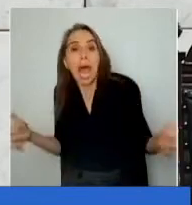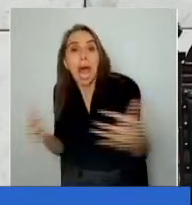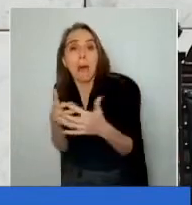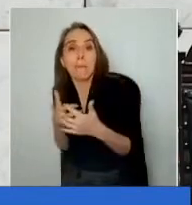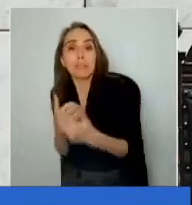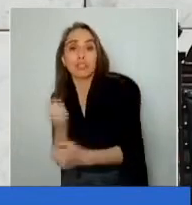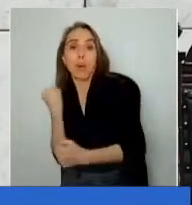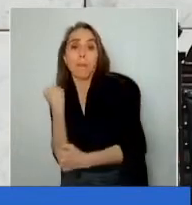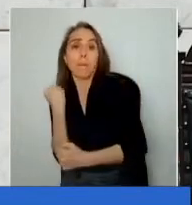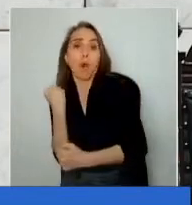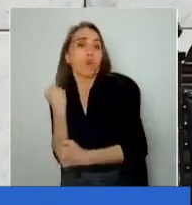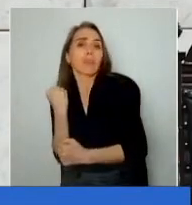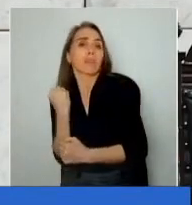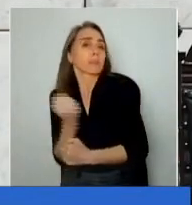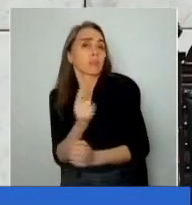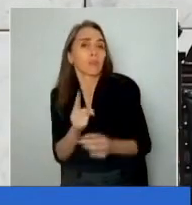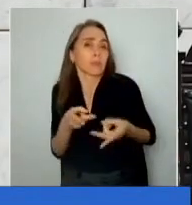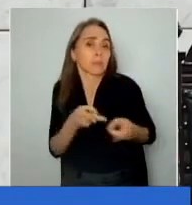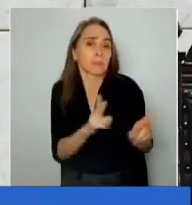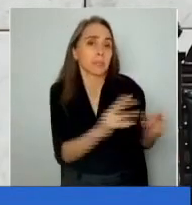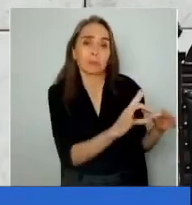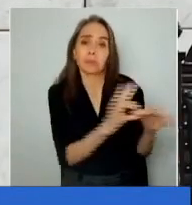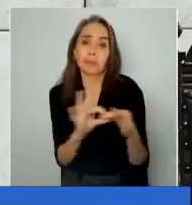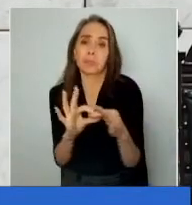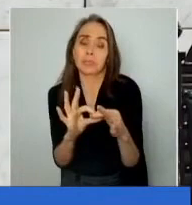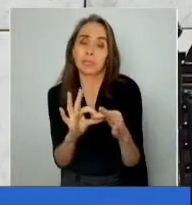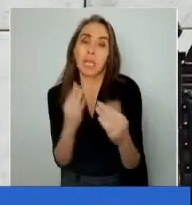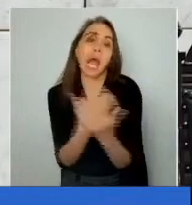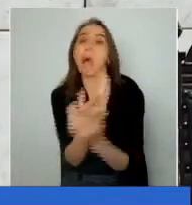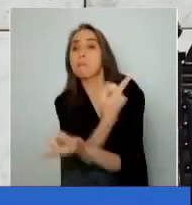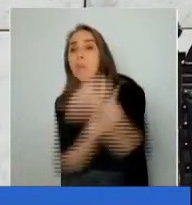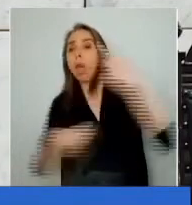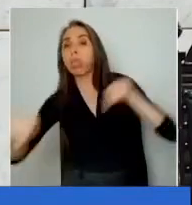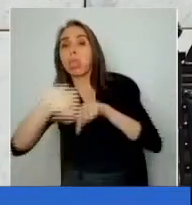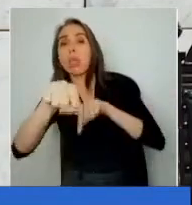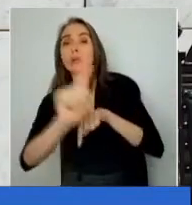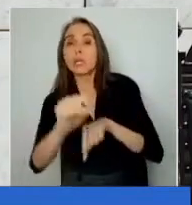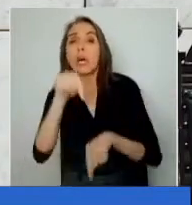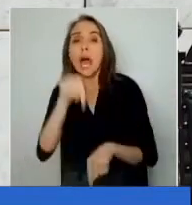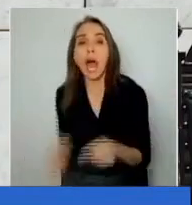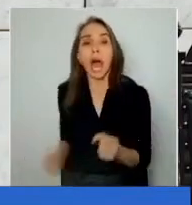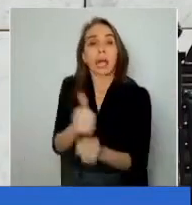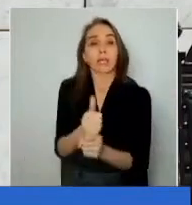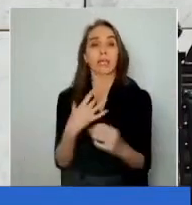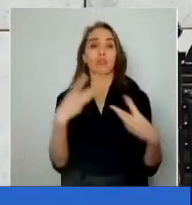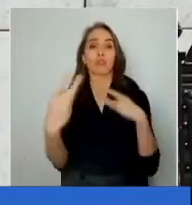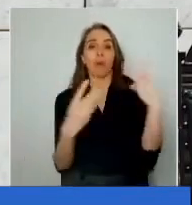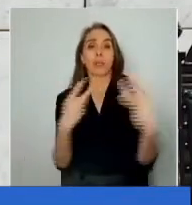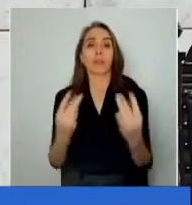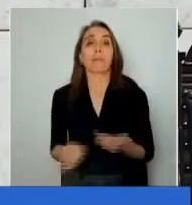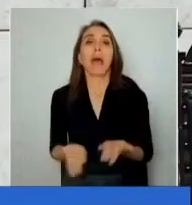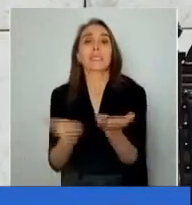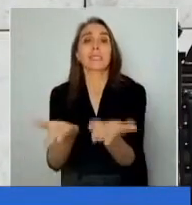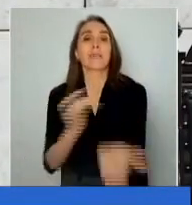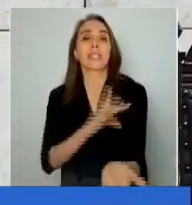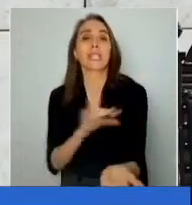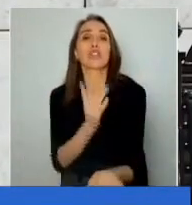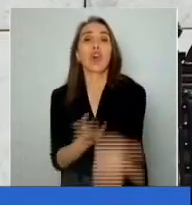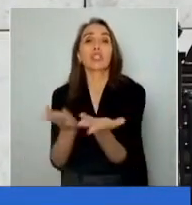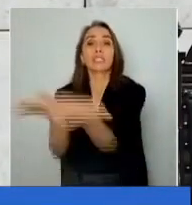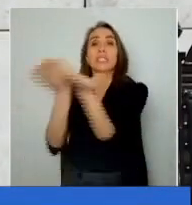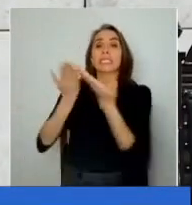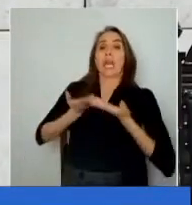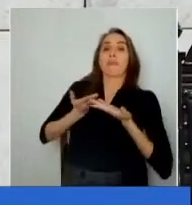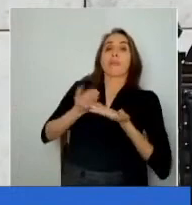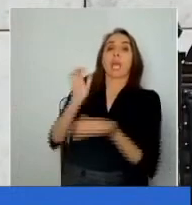justifican ningún atajo estamos aquí para servir a chile y no para servirnos del estado